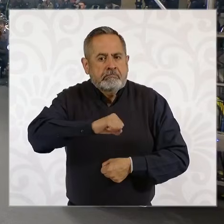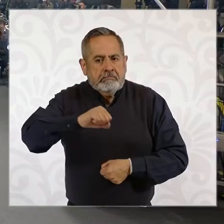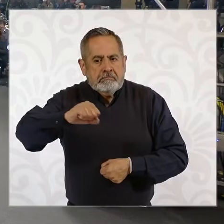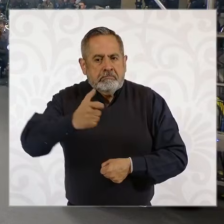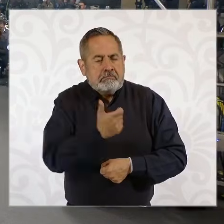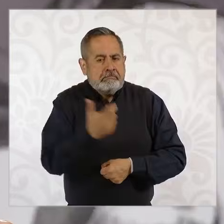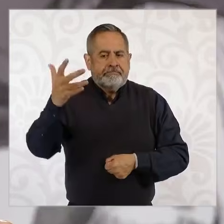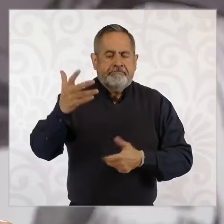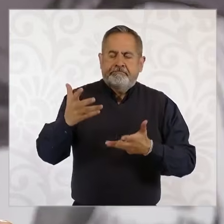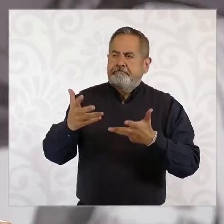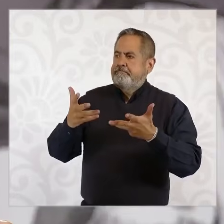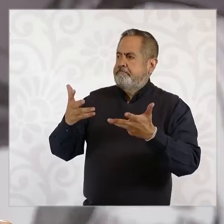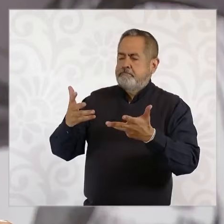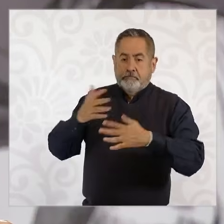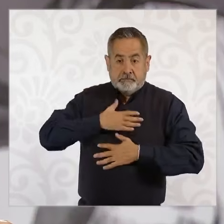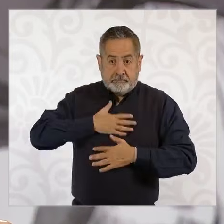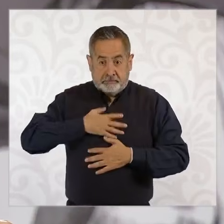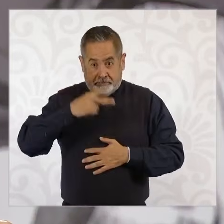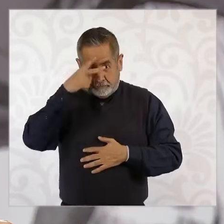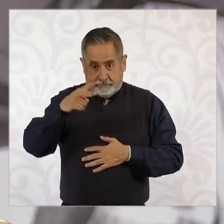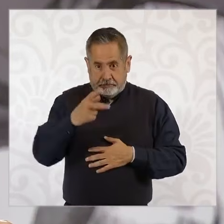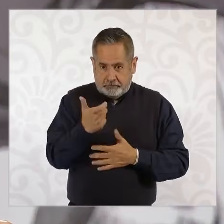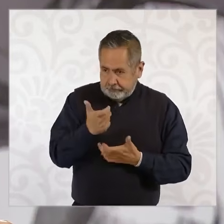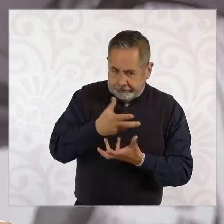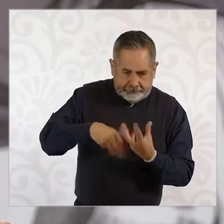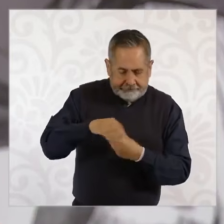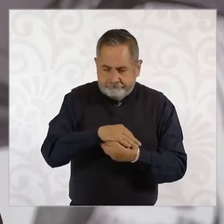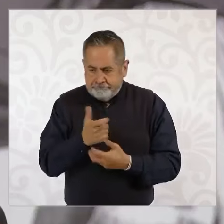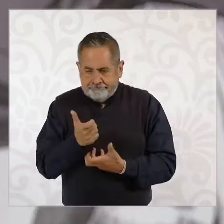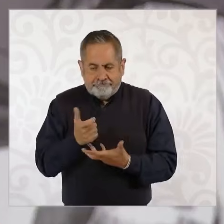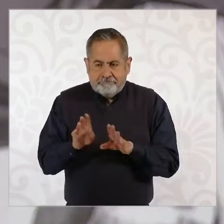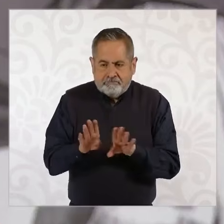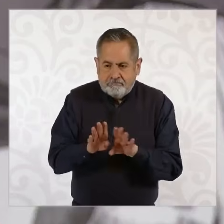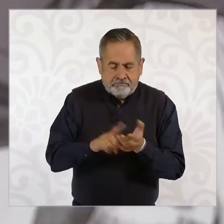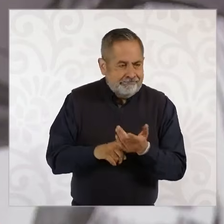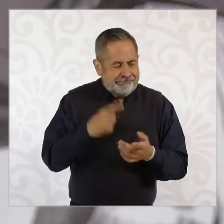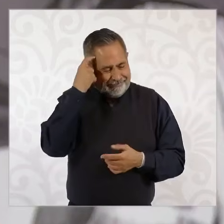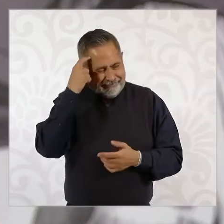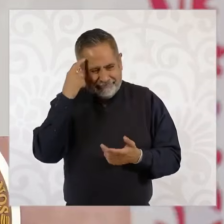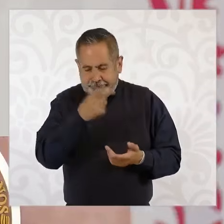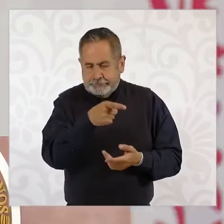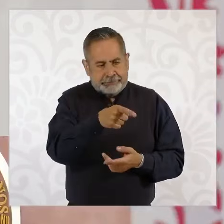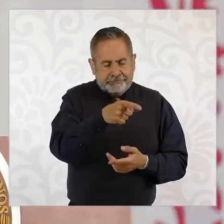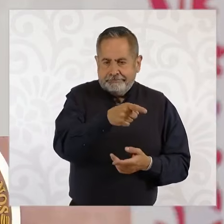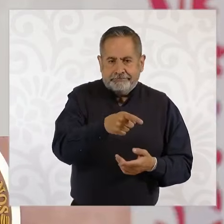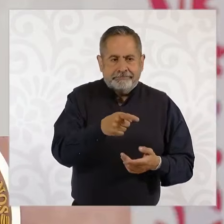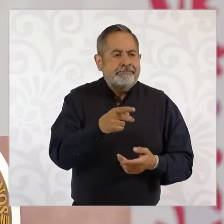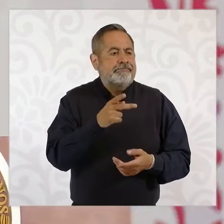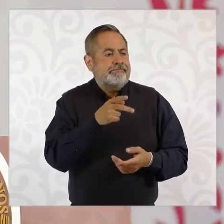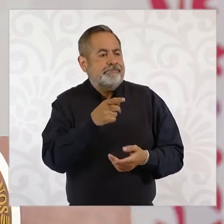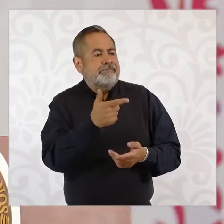muy responsables en el manejo del presupuesto y lo que buscamos pues es reducir al máximo los